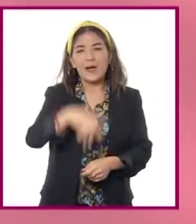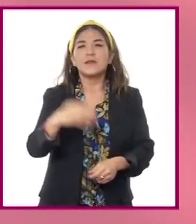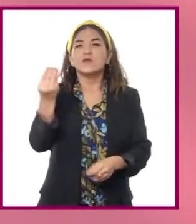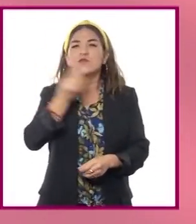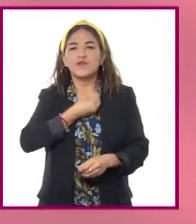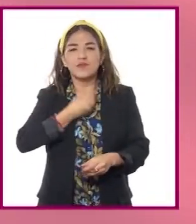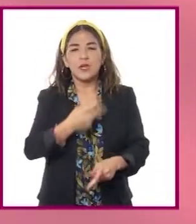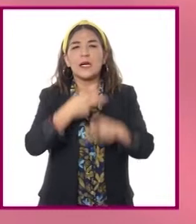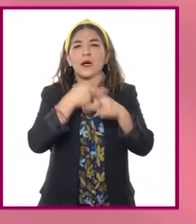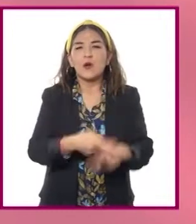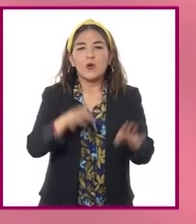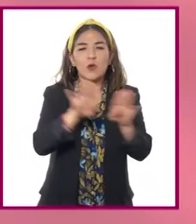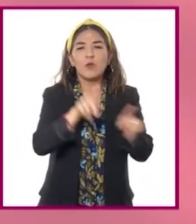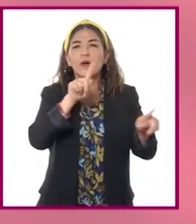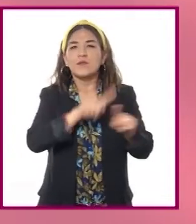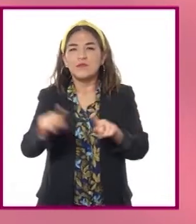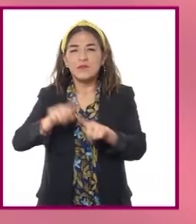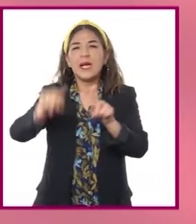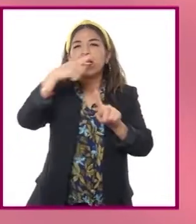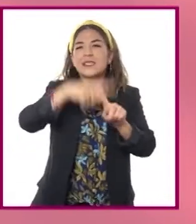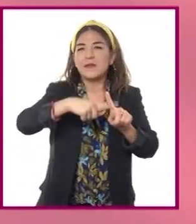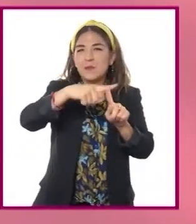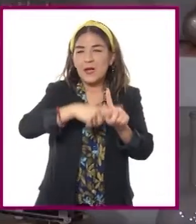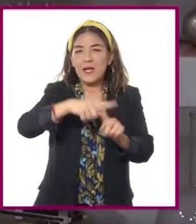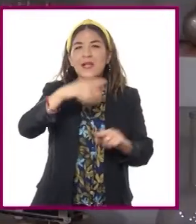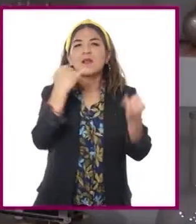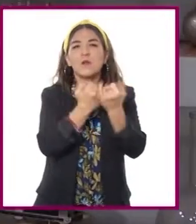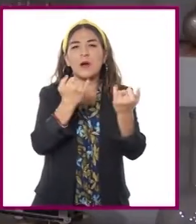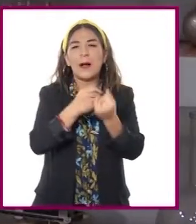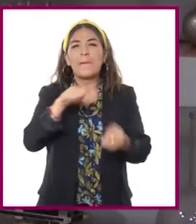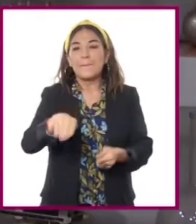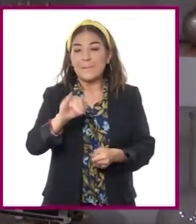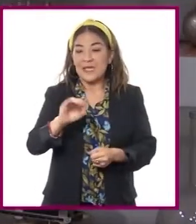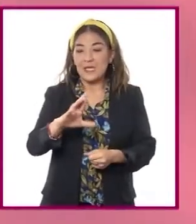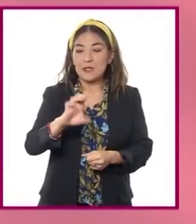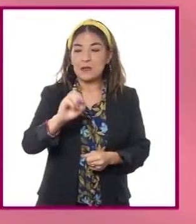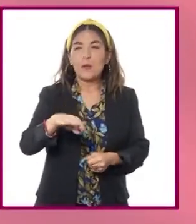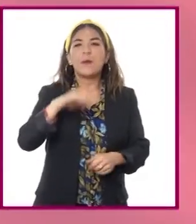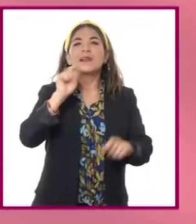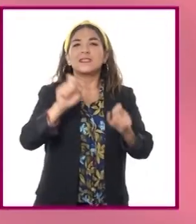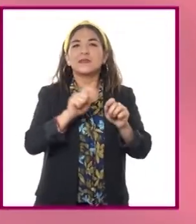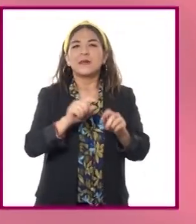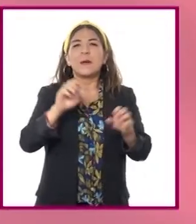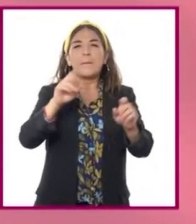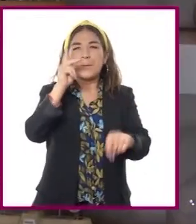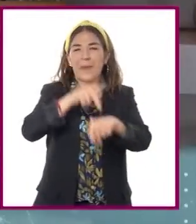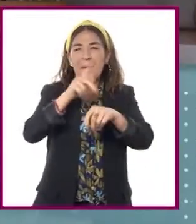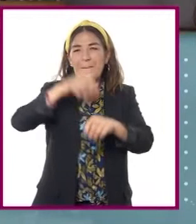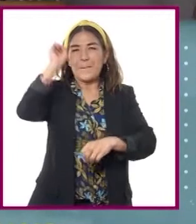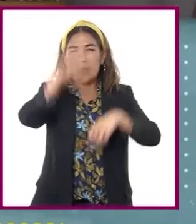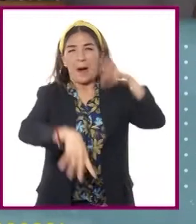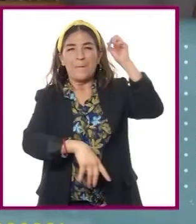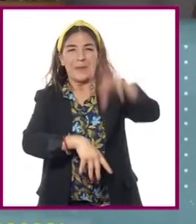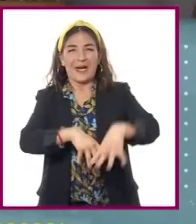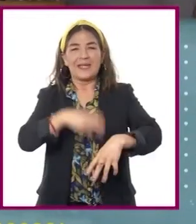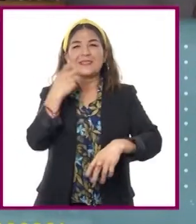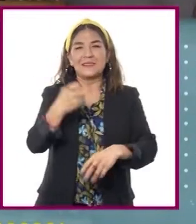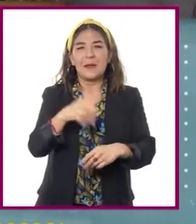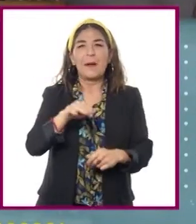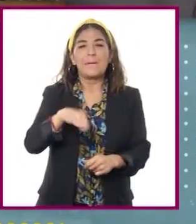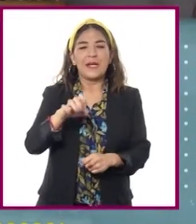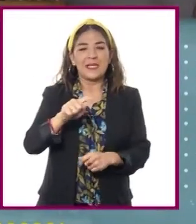aceleraciones, variaciones de temperatura e impacto de los micrometeoritos, entre otros factores. ¿Ustedes